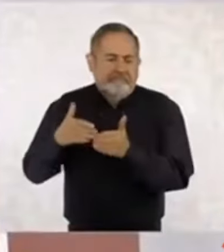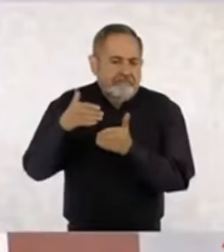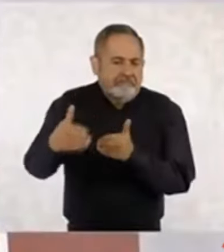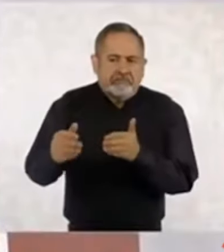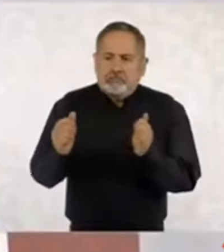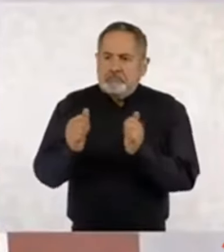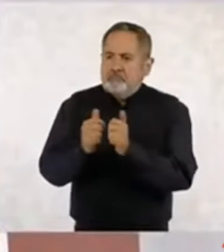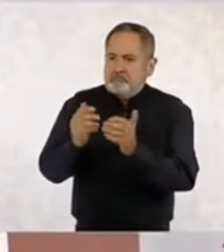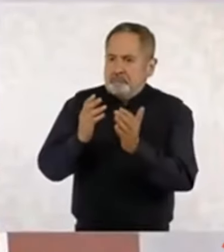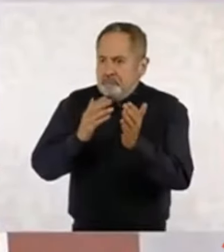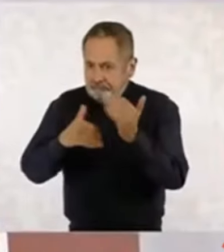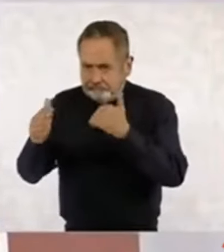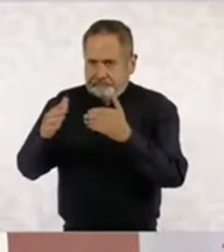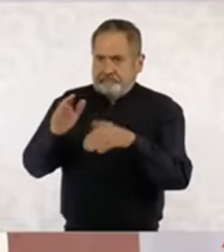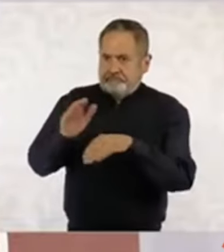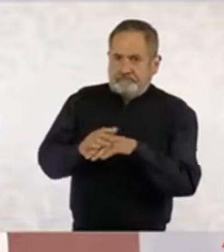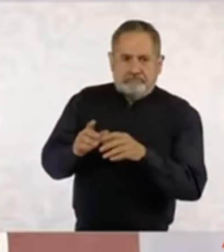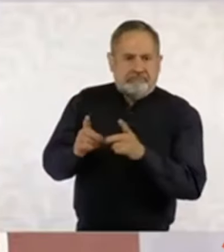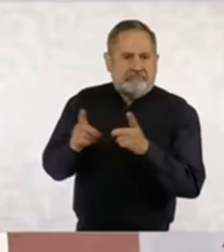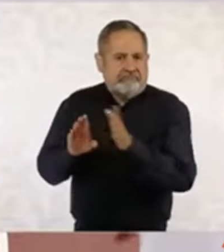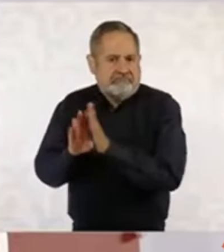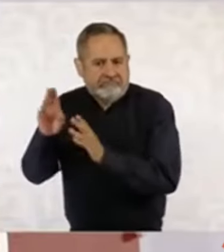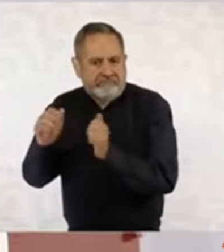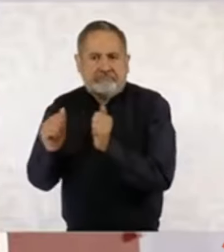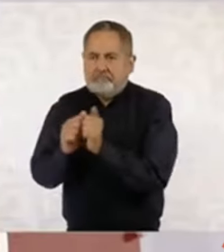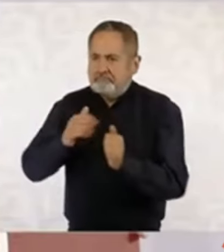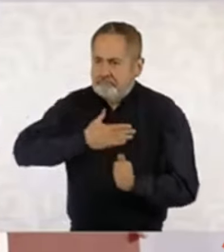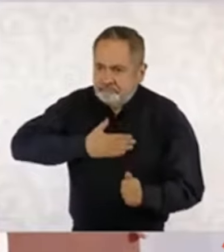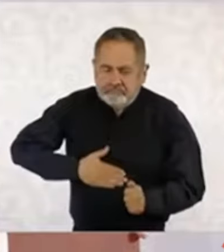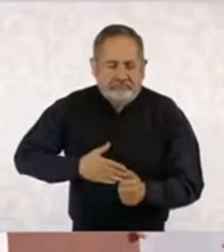Además de todo esto que tiene que ver con el modelo económico,